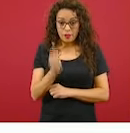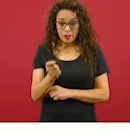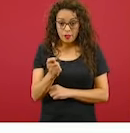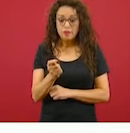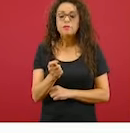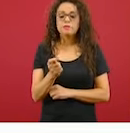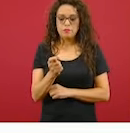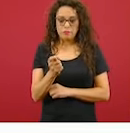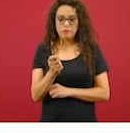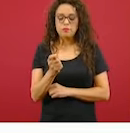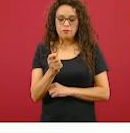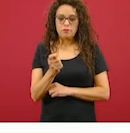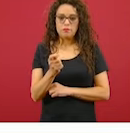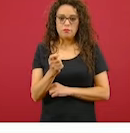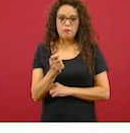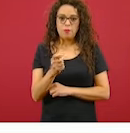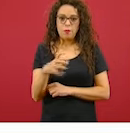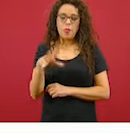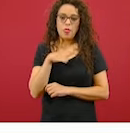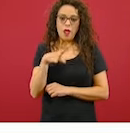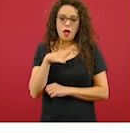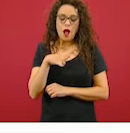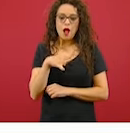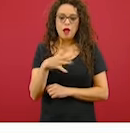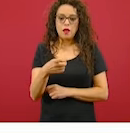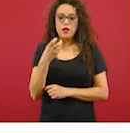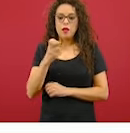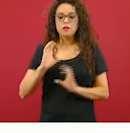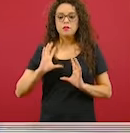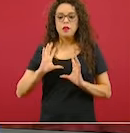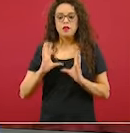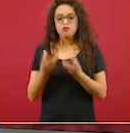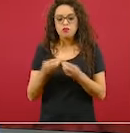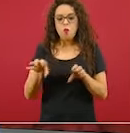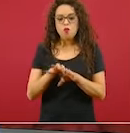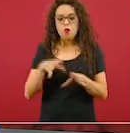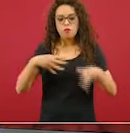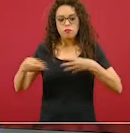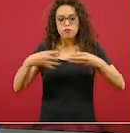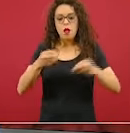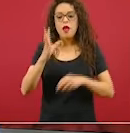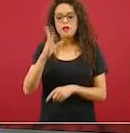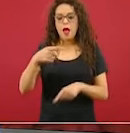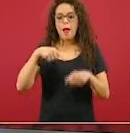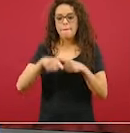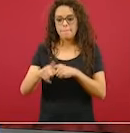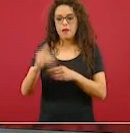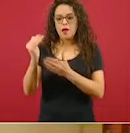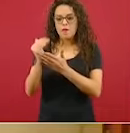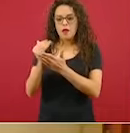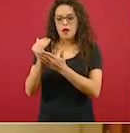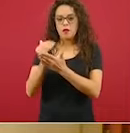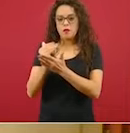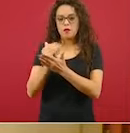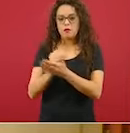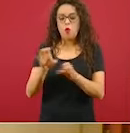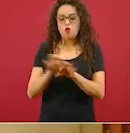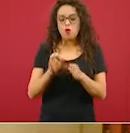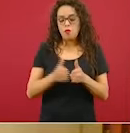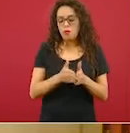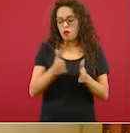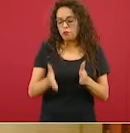ha tenido, y vemos también alguna tendencia descendente que empieza a ocurrir en la medida que vamos avanzando en las